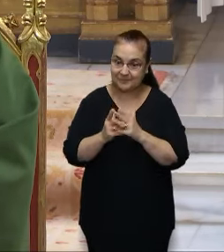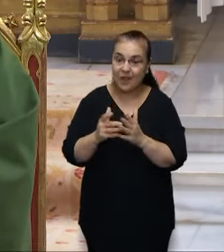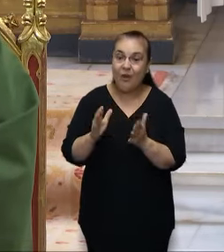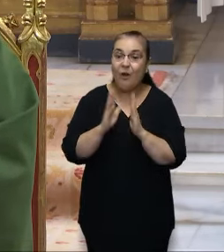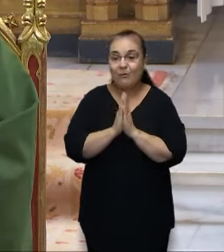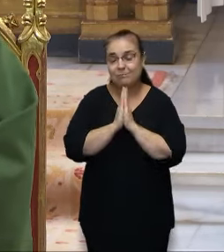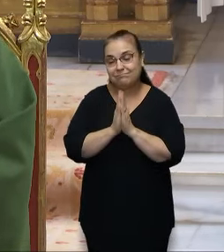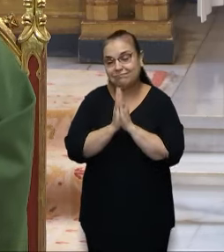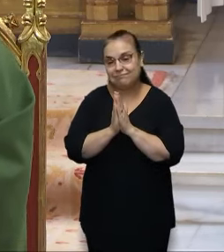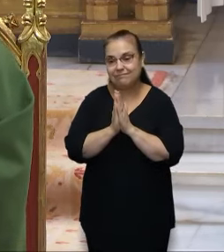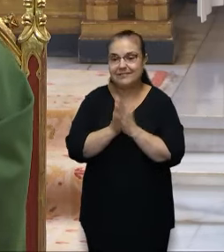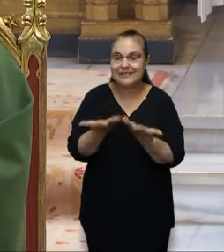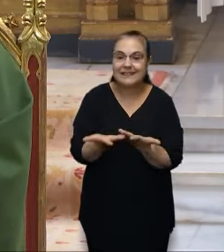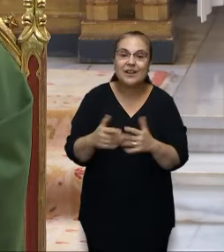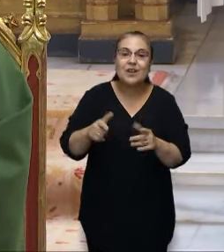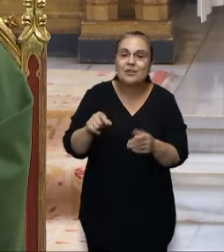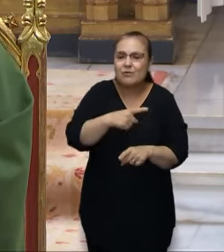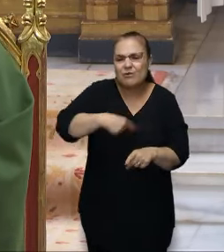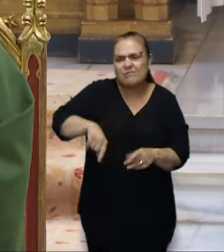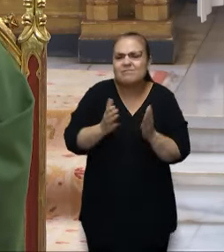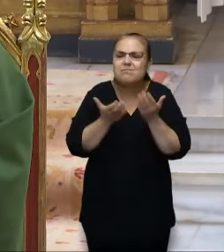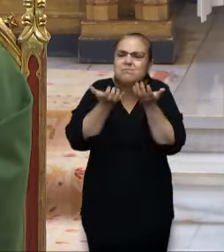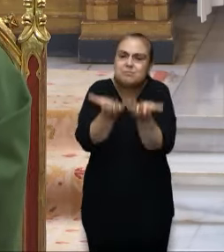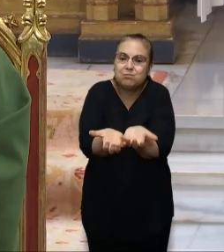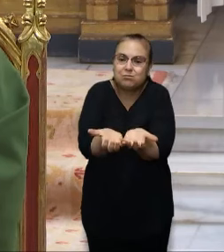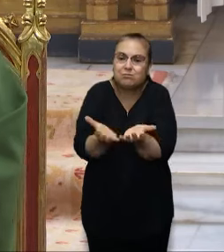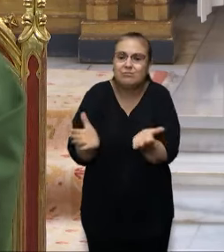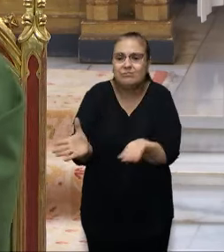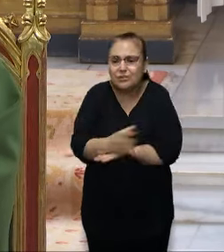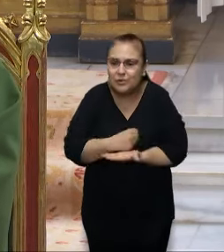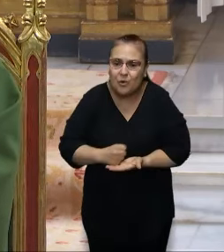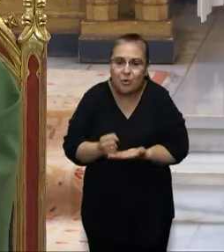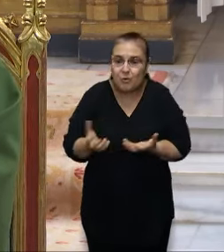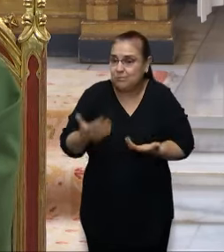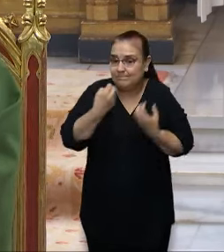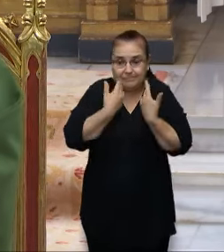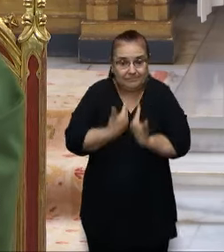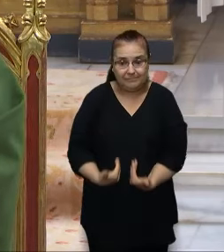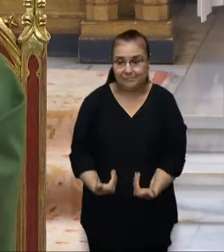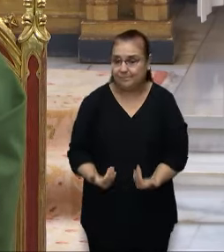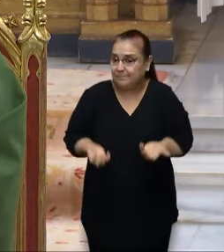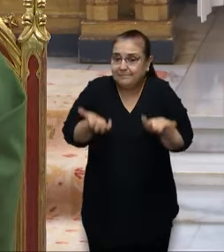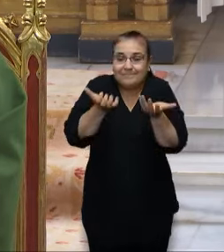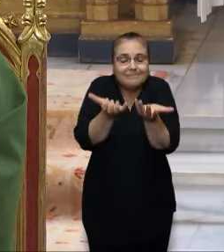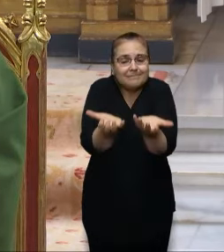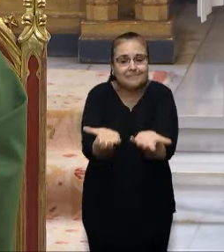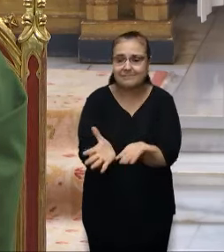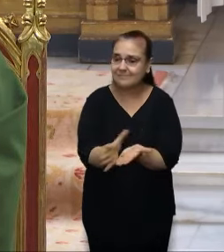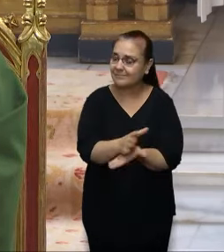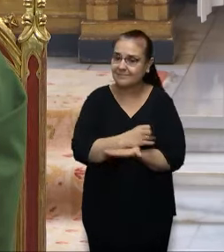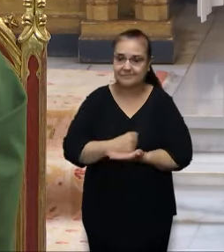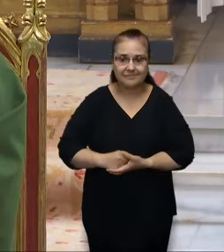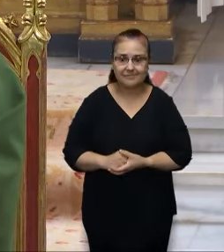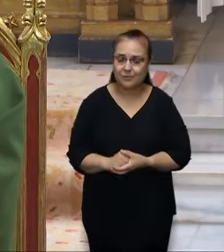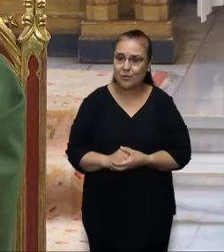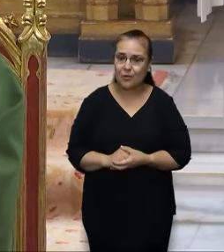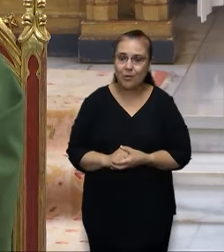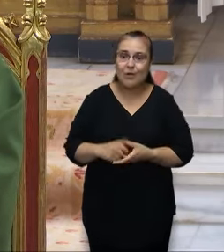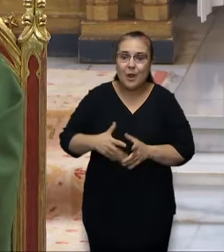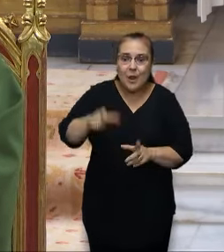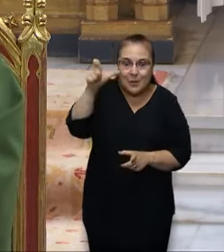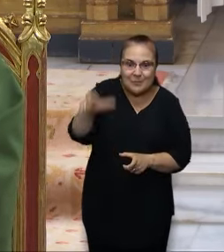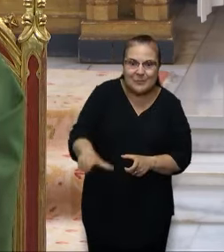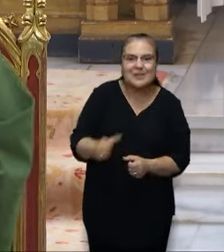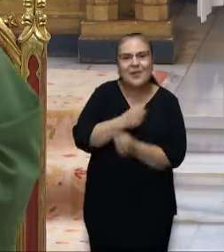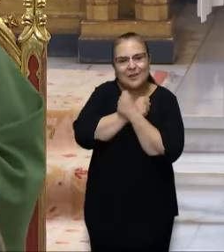ponemos en el altar del señor todas nuestras intenciones todo aquello que somos como personas todo aquello y aquellos a los